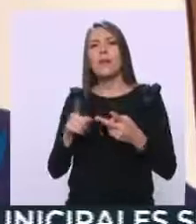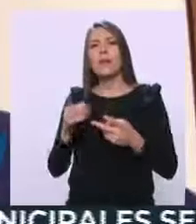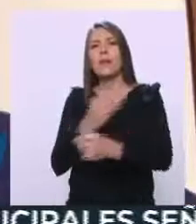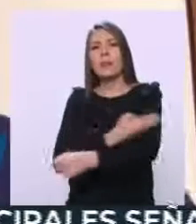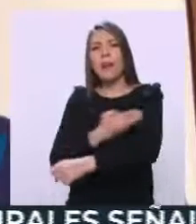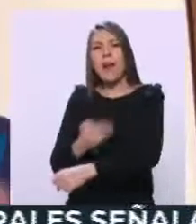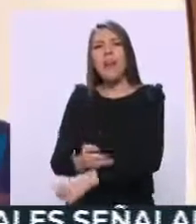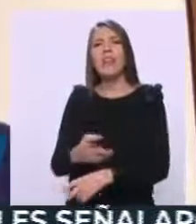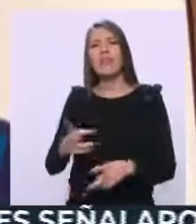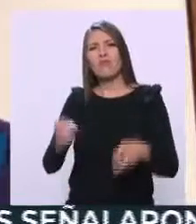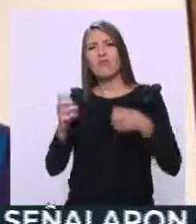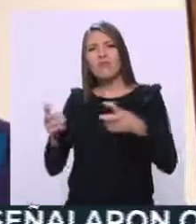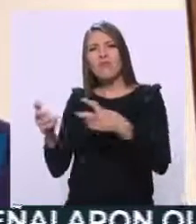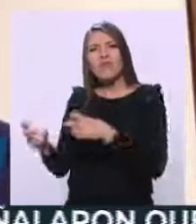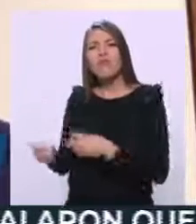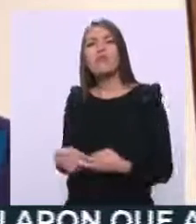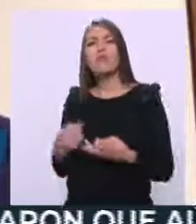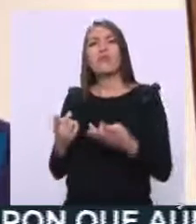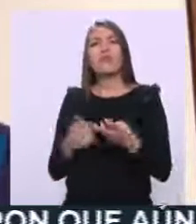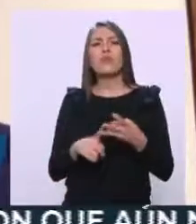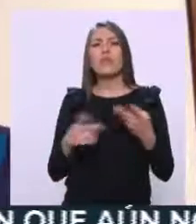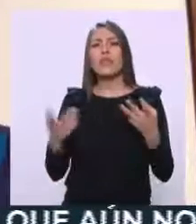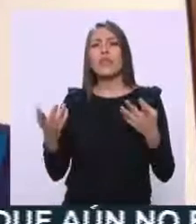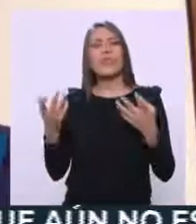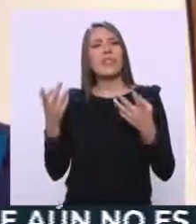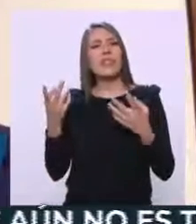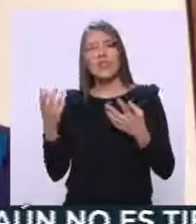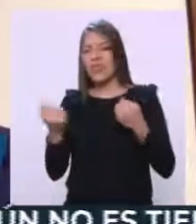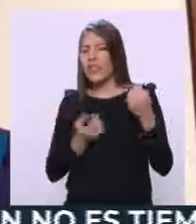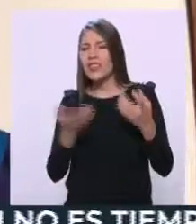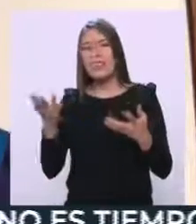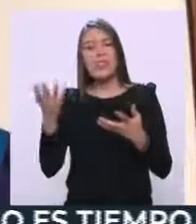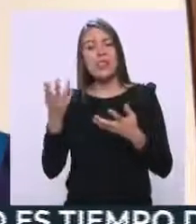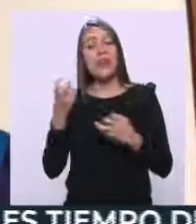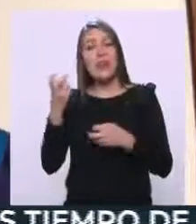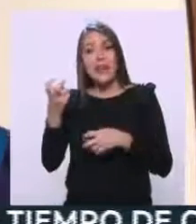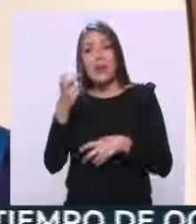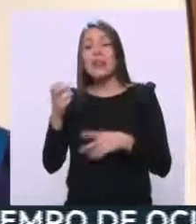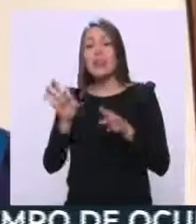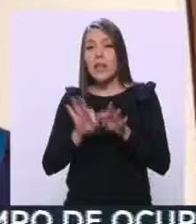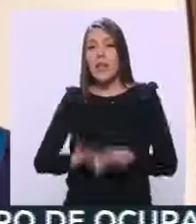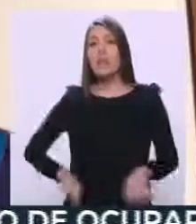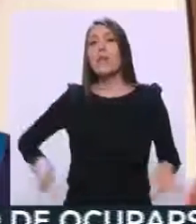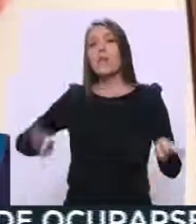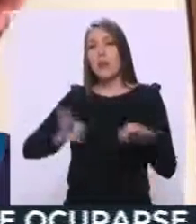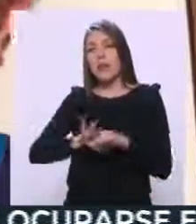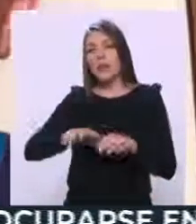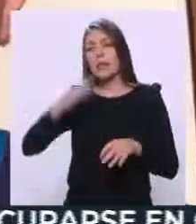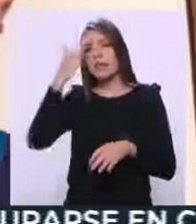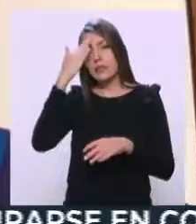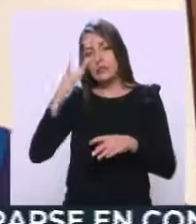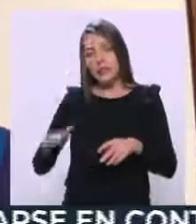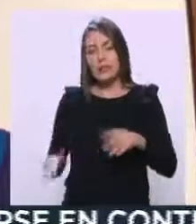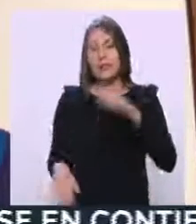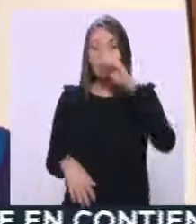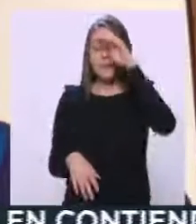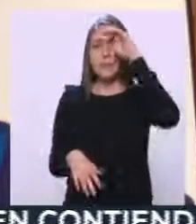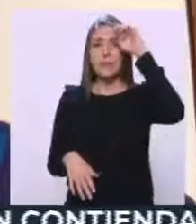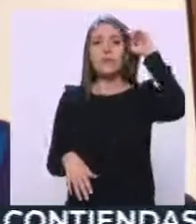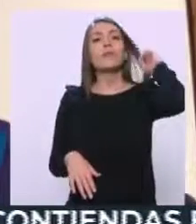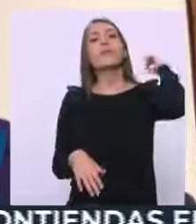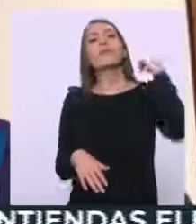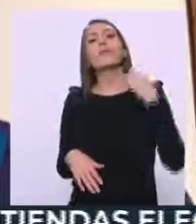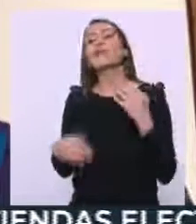bosques que están talados, coches robados, ¿no? Entonces sí es muy importante también darle una cierta dimensión. Ahora, por el otro lado, el presidente